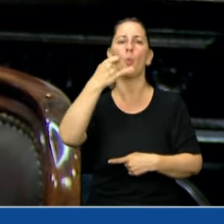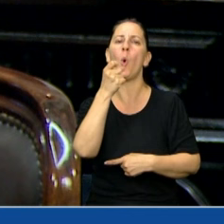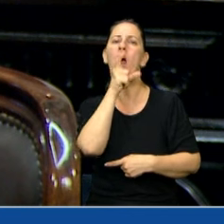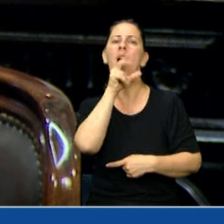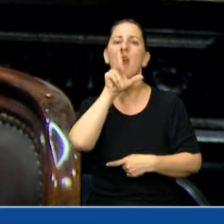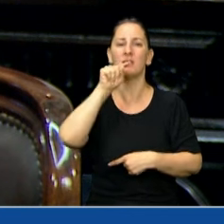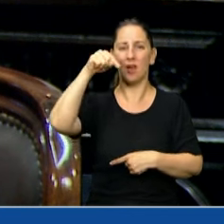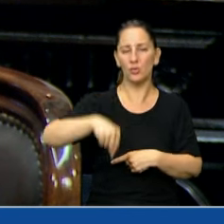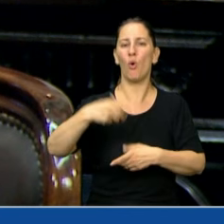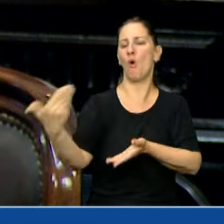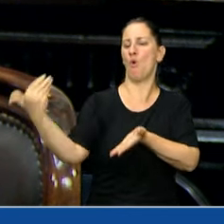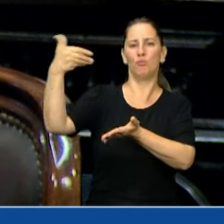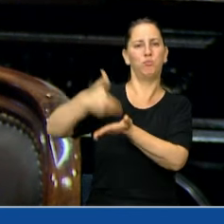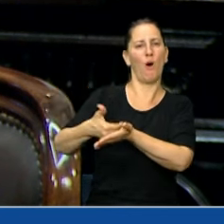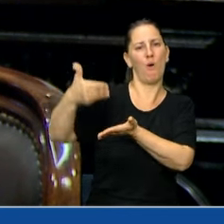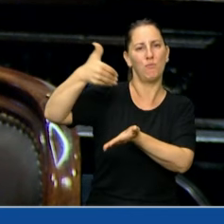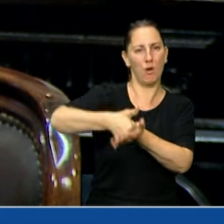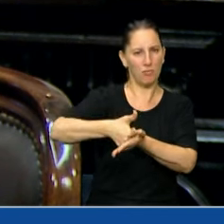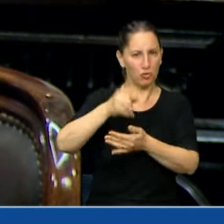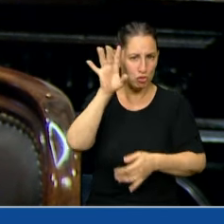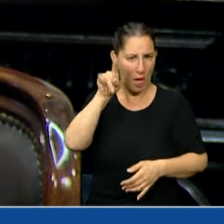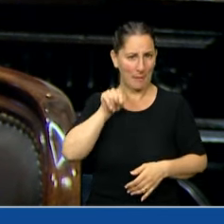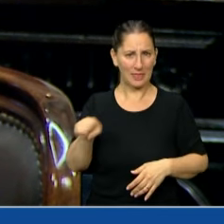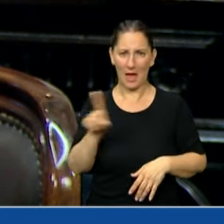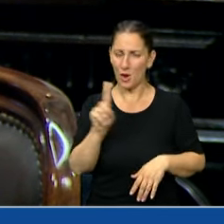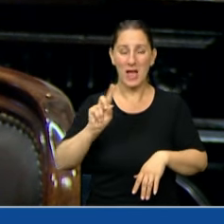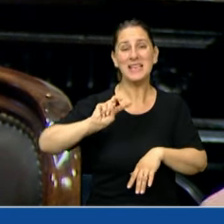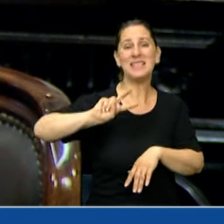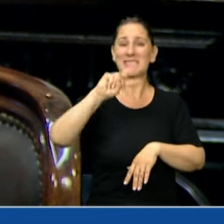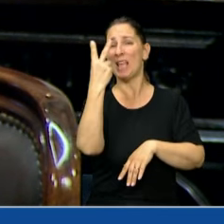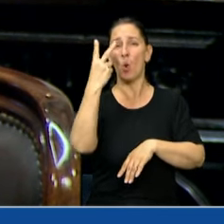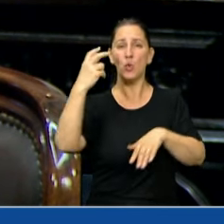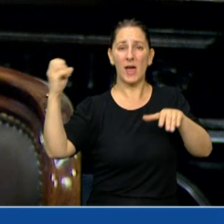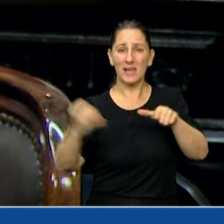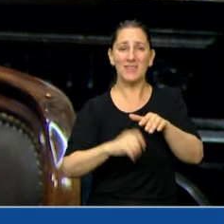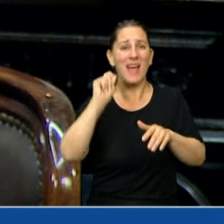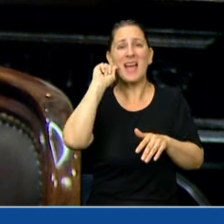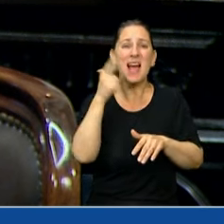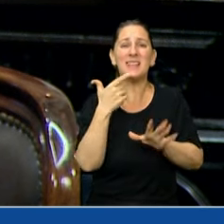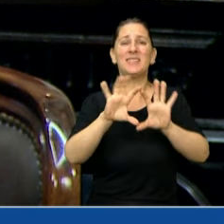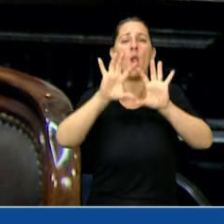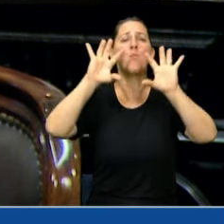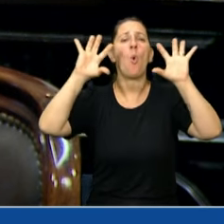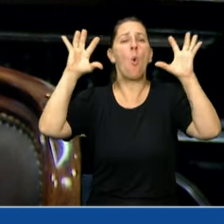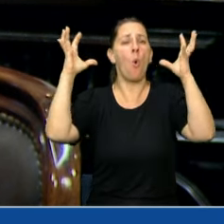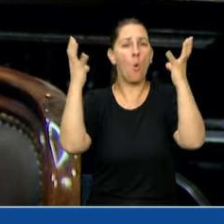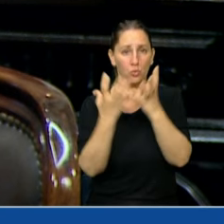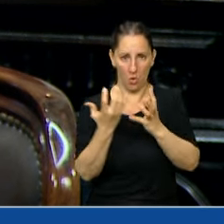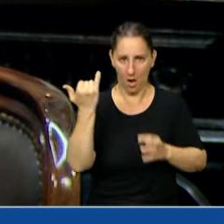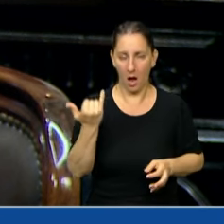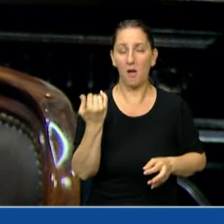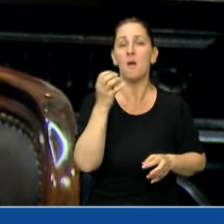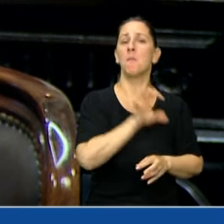la las inversiones donde tenemos la segunda reserva de gas no convencional del mundo sino que son muchas